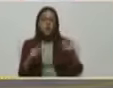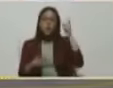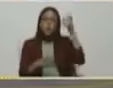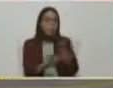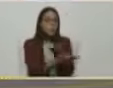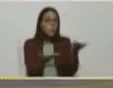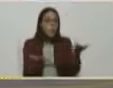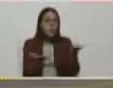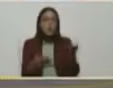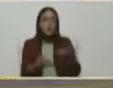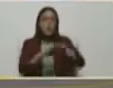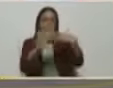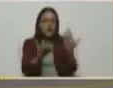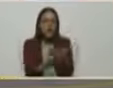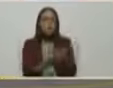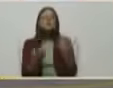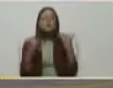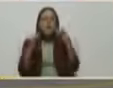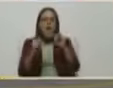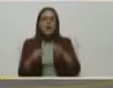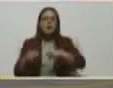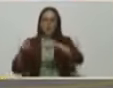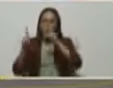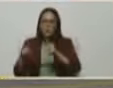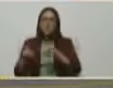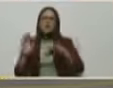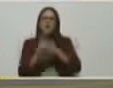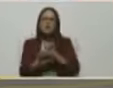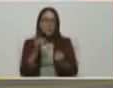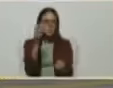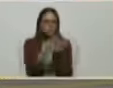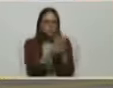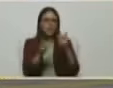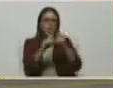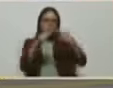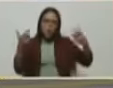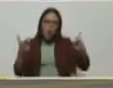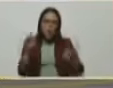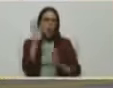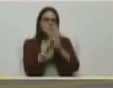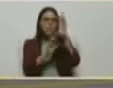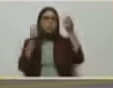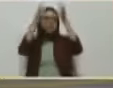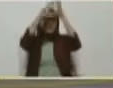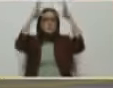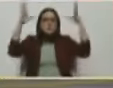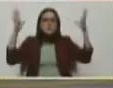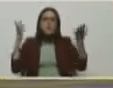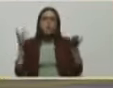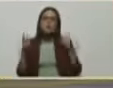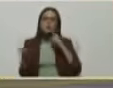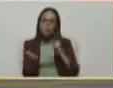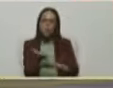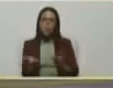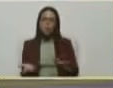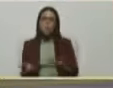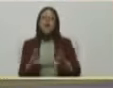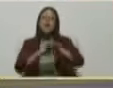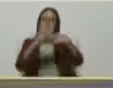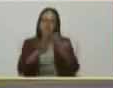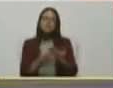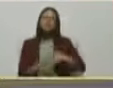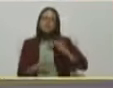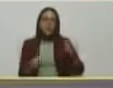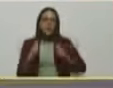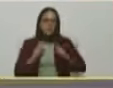mundo tenemos derecho a emerger, a crecer, a realizar nuestro sueño. Y el mundo puede convivir como